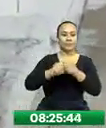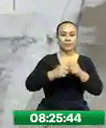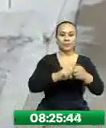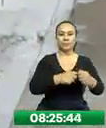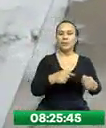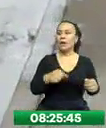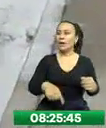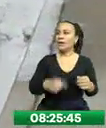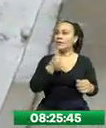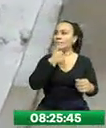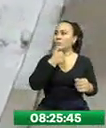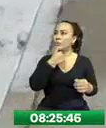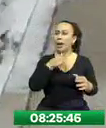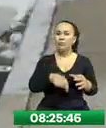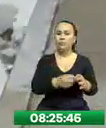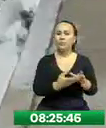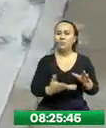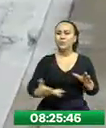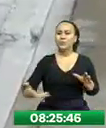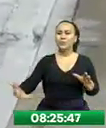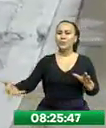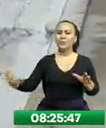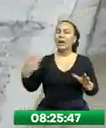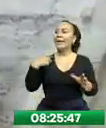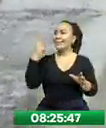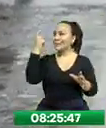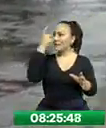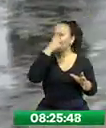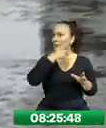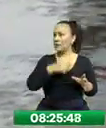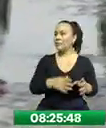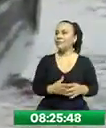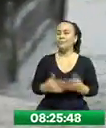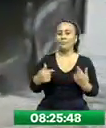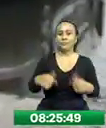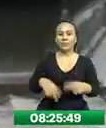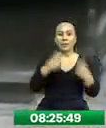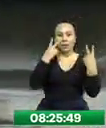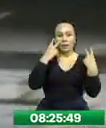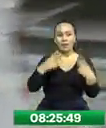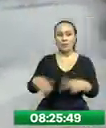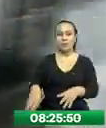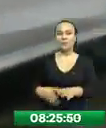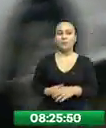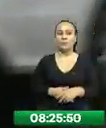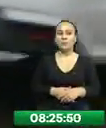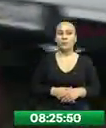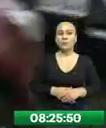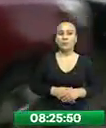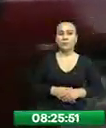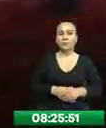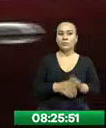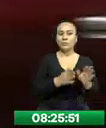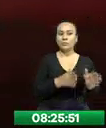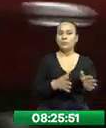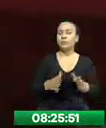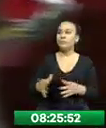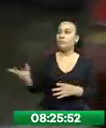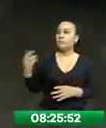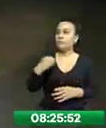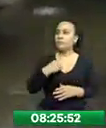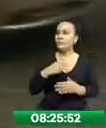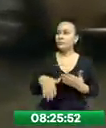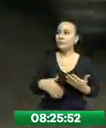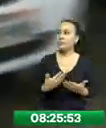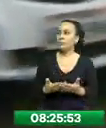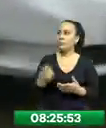y señoras, acá no ha lloviznado ni llovido. Esto obedece a una fuga de agua potable que se